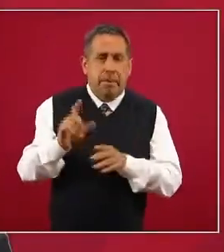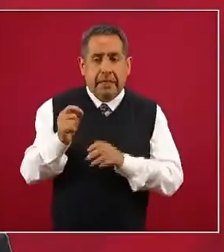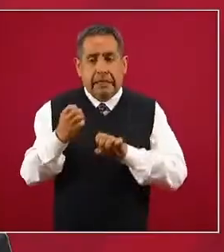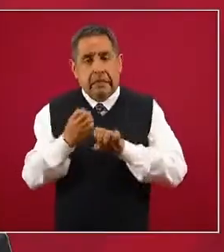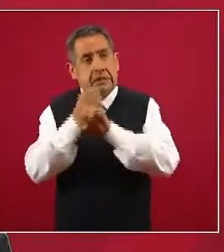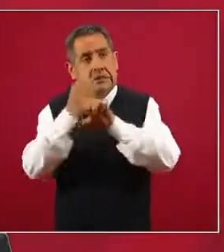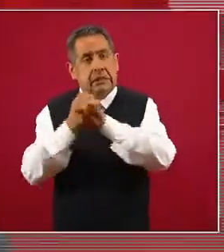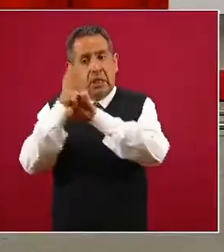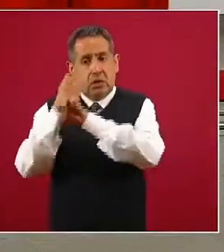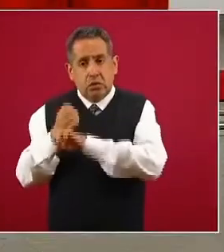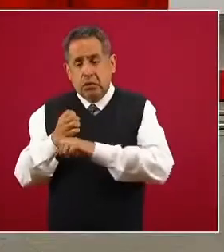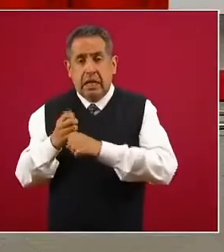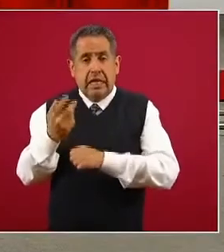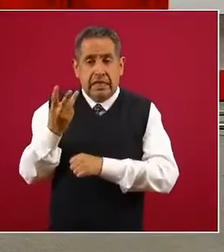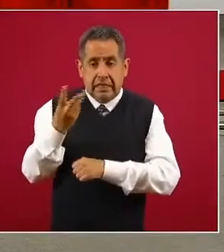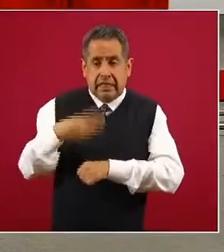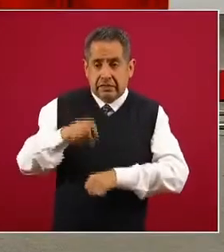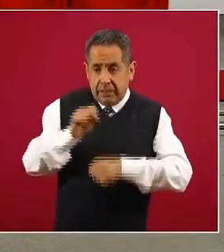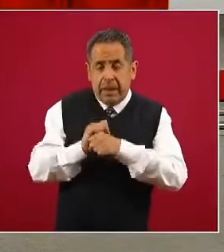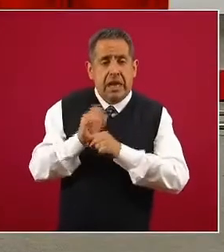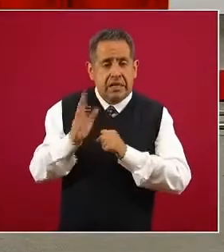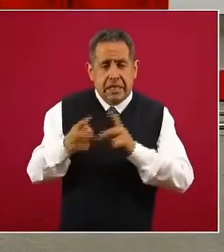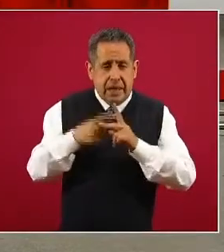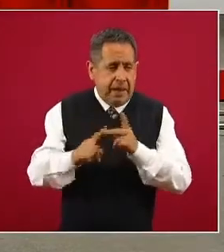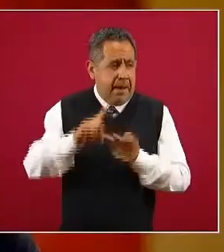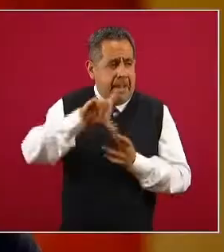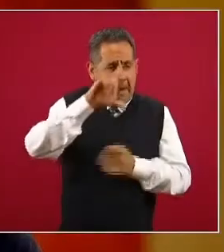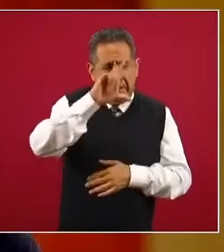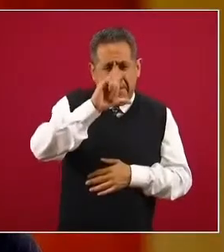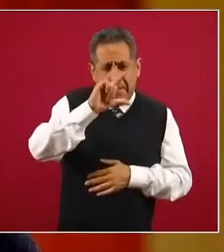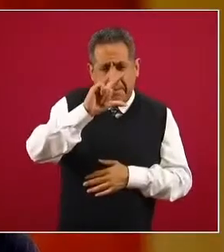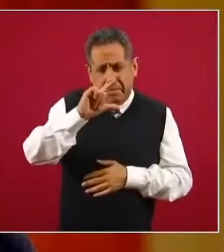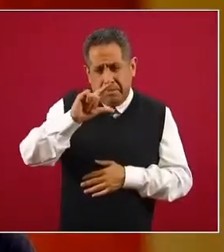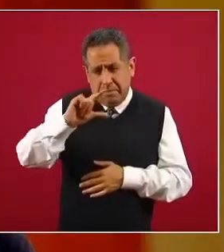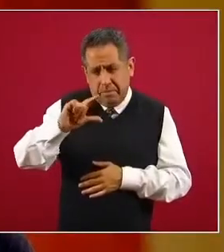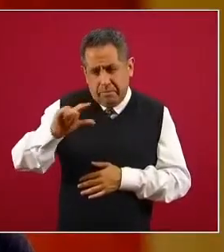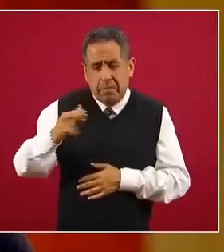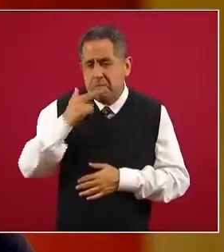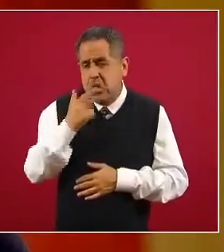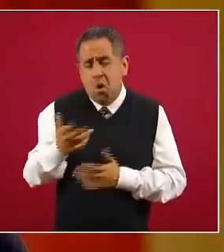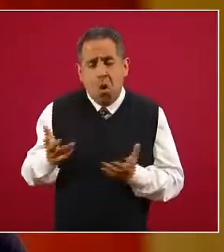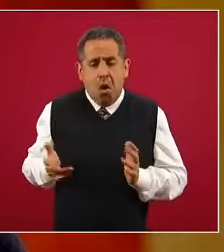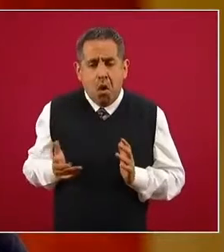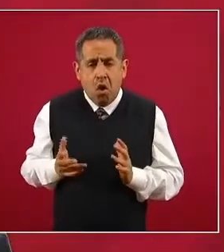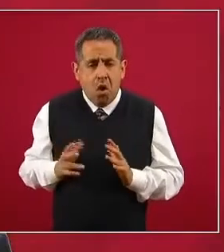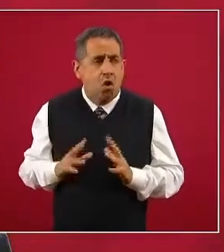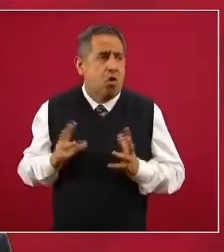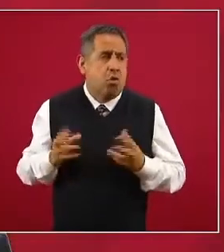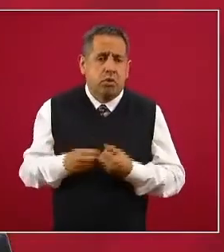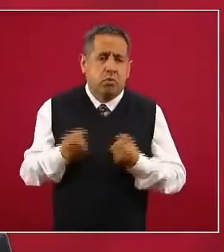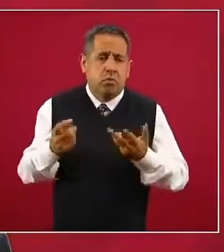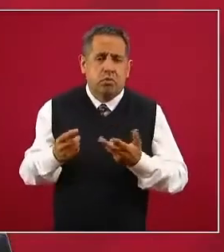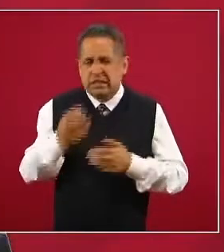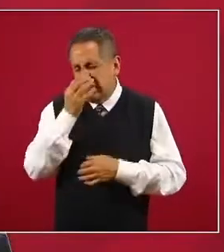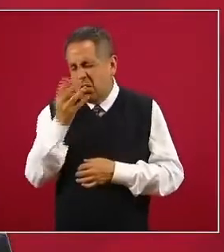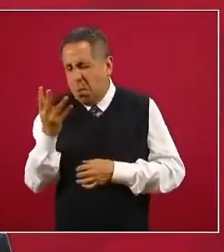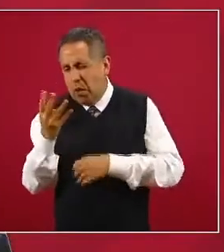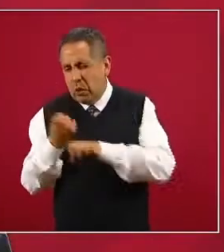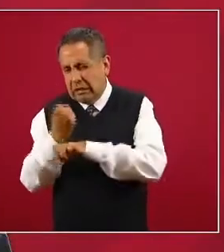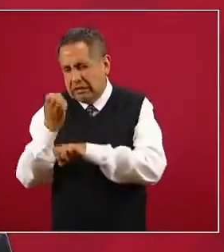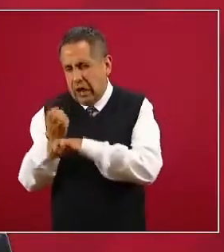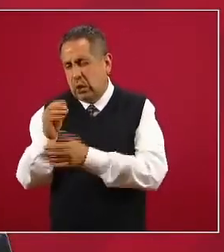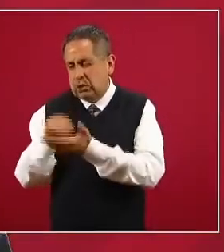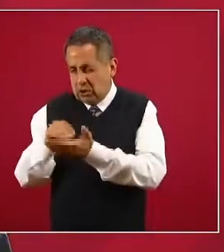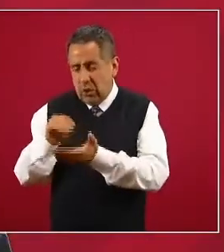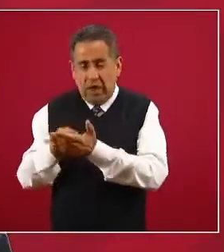estados tenemos más de 3 semanas consecutivas de descenso. En total son, excepto 4 estados, los que están